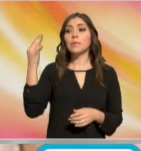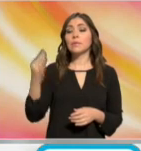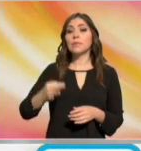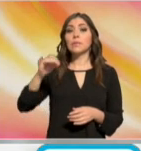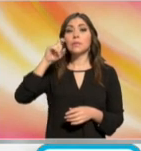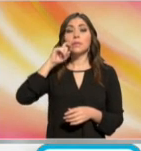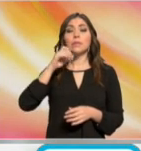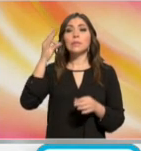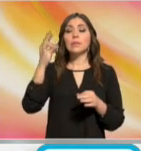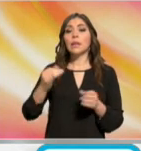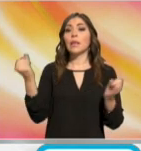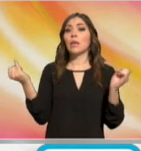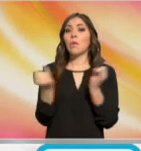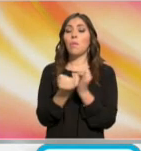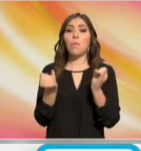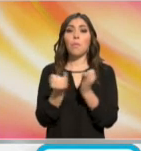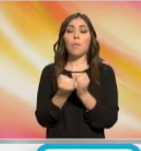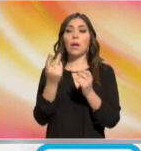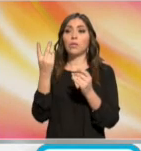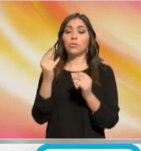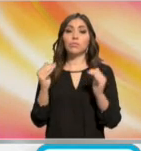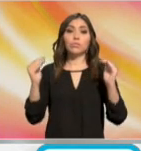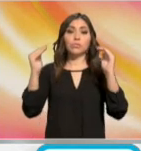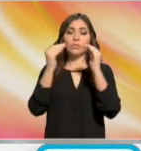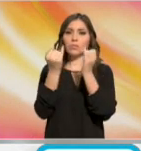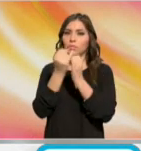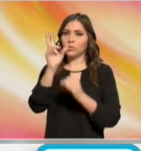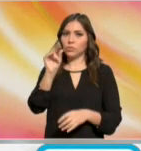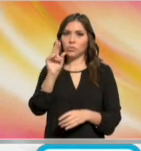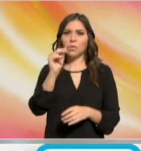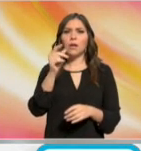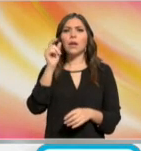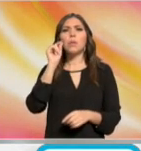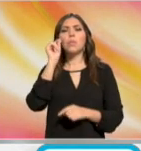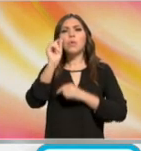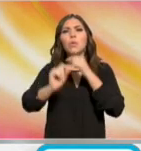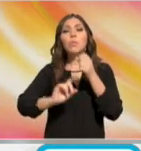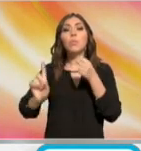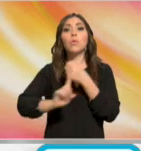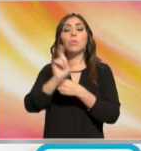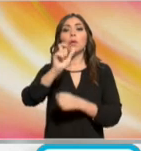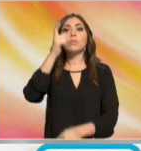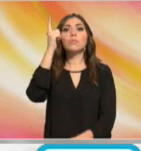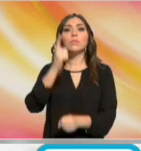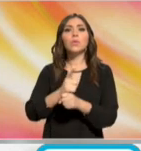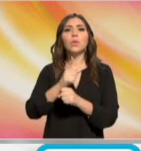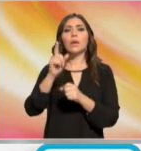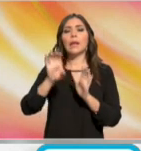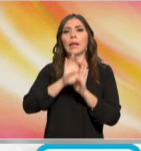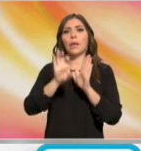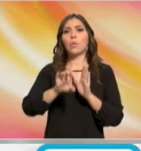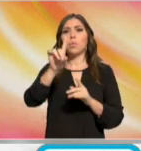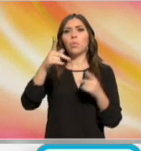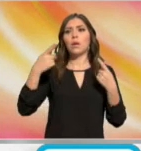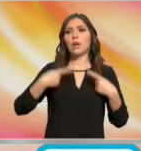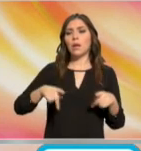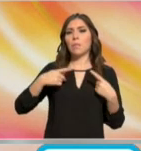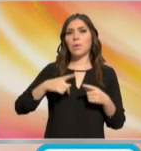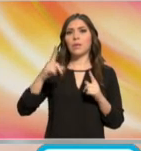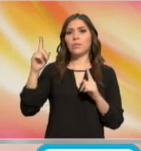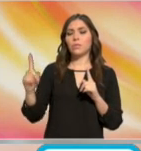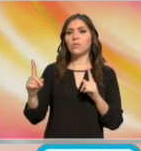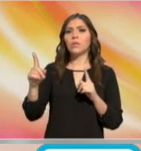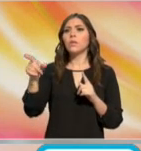ser exactamente idéntico. El problema es cuando empezamos a darnos cuenta que el que la otra persona no quiera exactamente como yo me